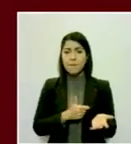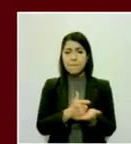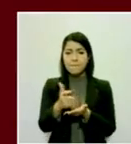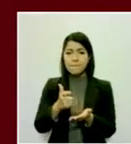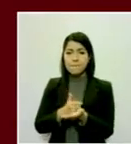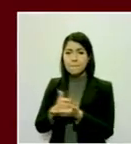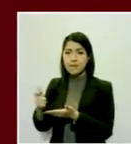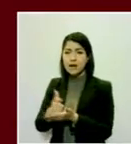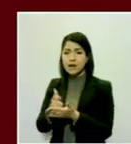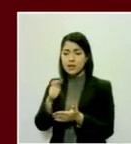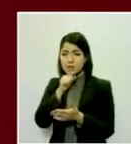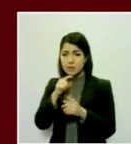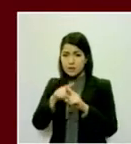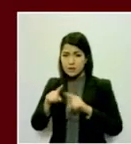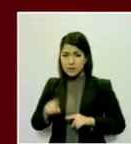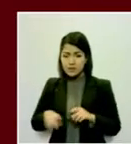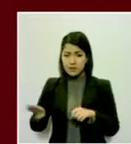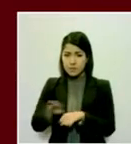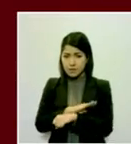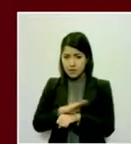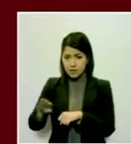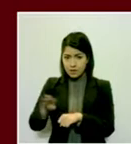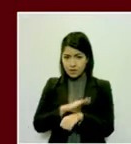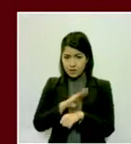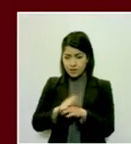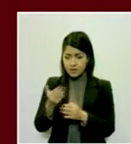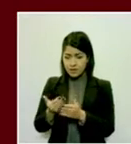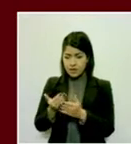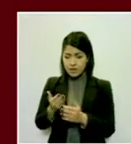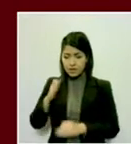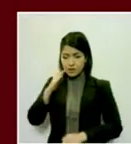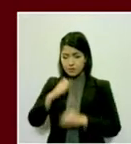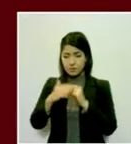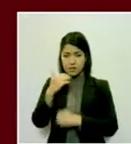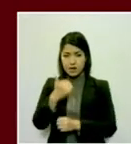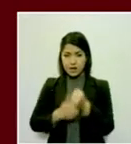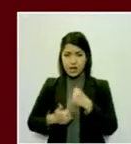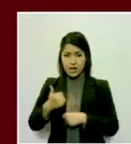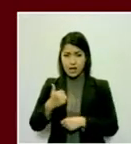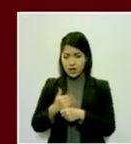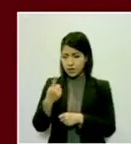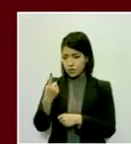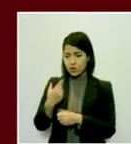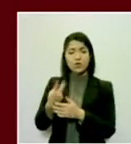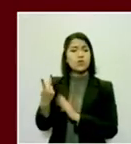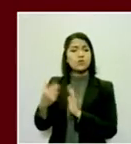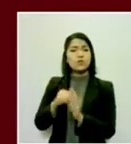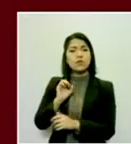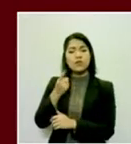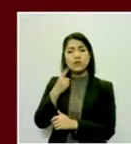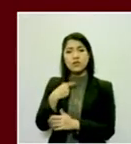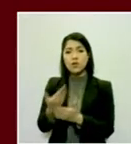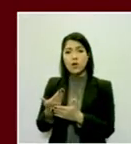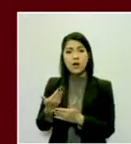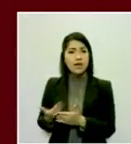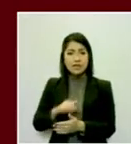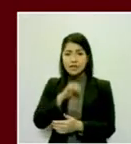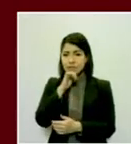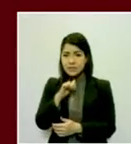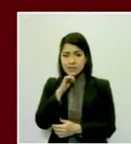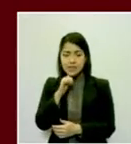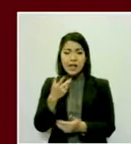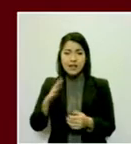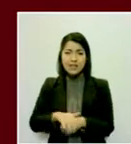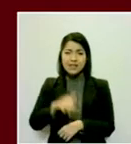y prestaciones de fin de año de manera completa, sin ningún contratiempo, cosa que no ocurría desde hace